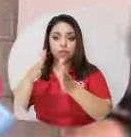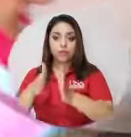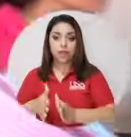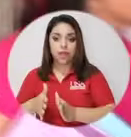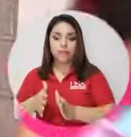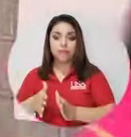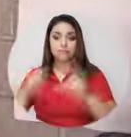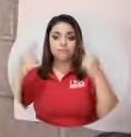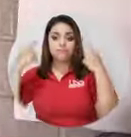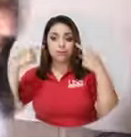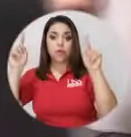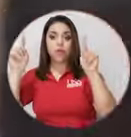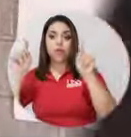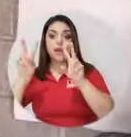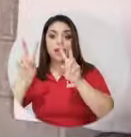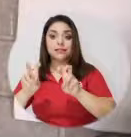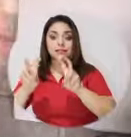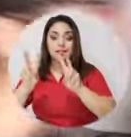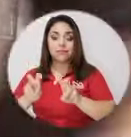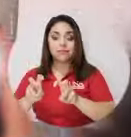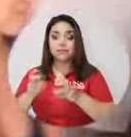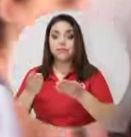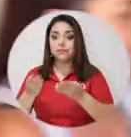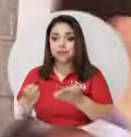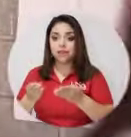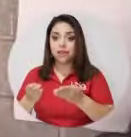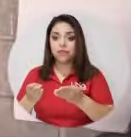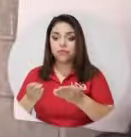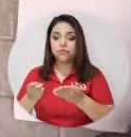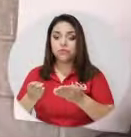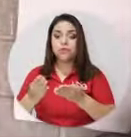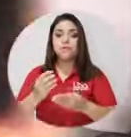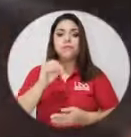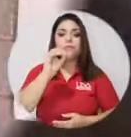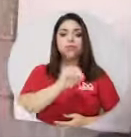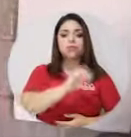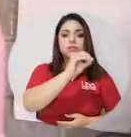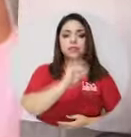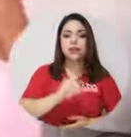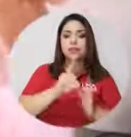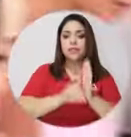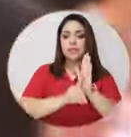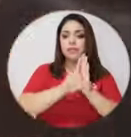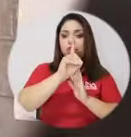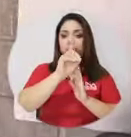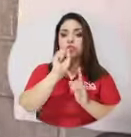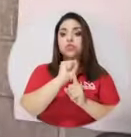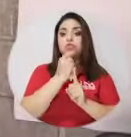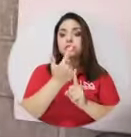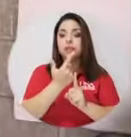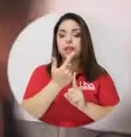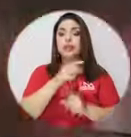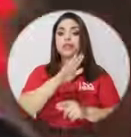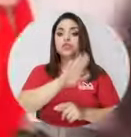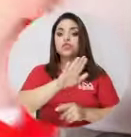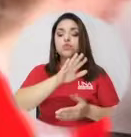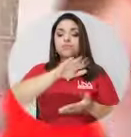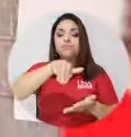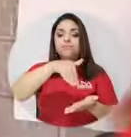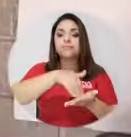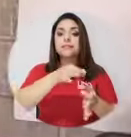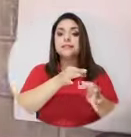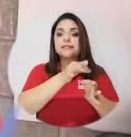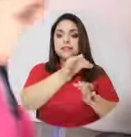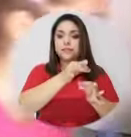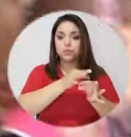sus calificaciones en los exámenes de bachillerato y el índice de desarrollo social de su distrito, lo